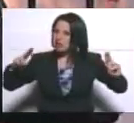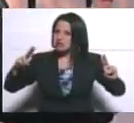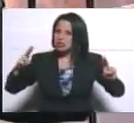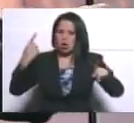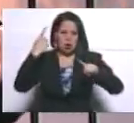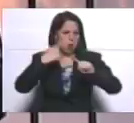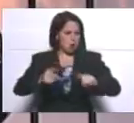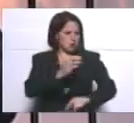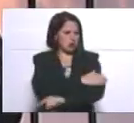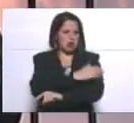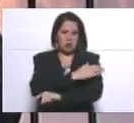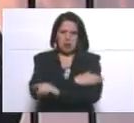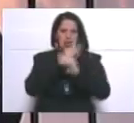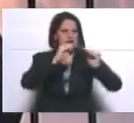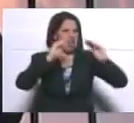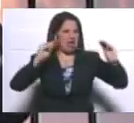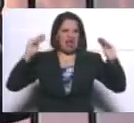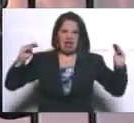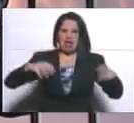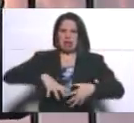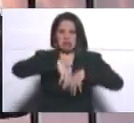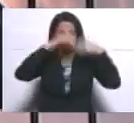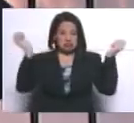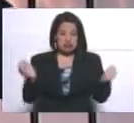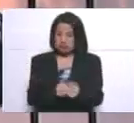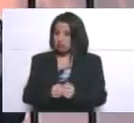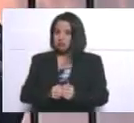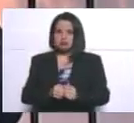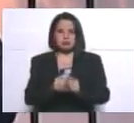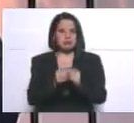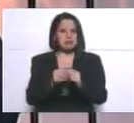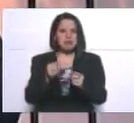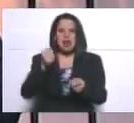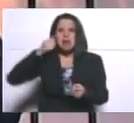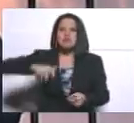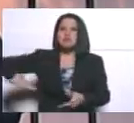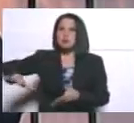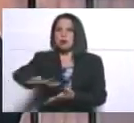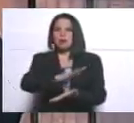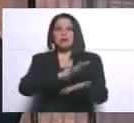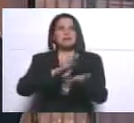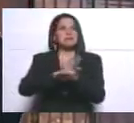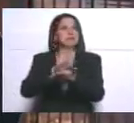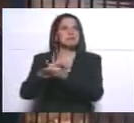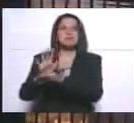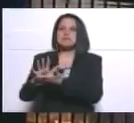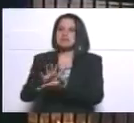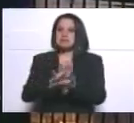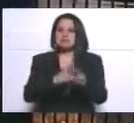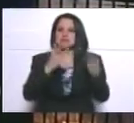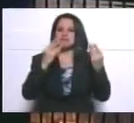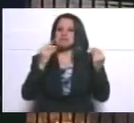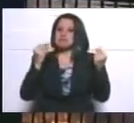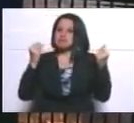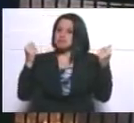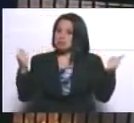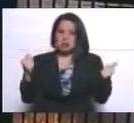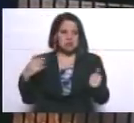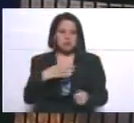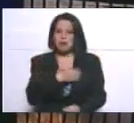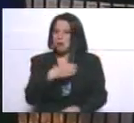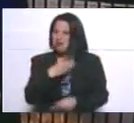tipo nuevamente en estos meses por desatar olas de violencia nuevamente en el país y no han